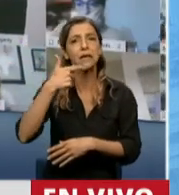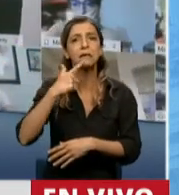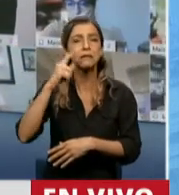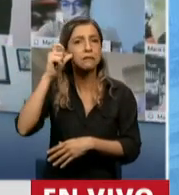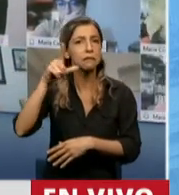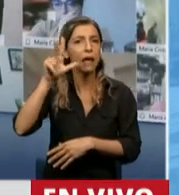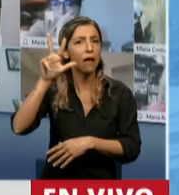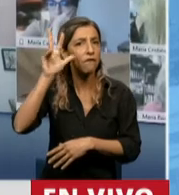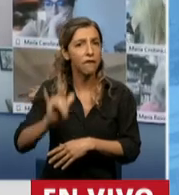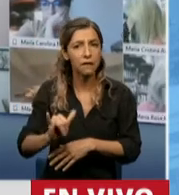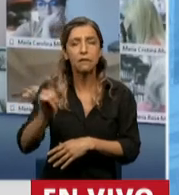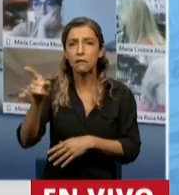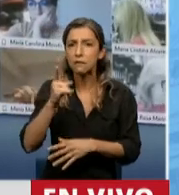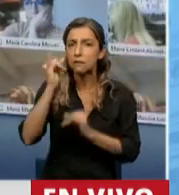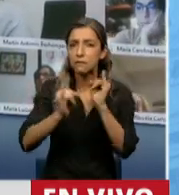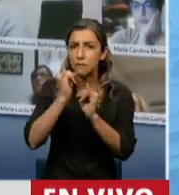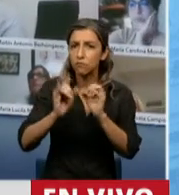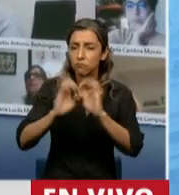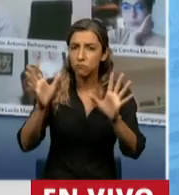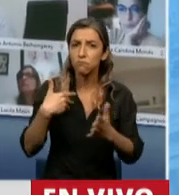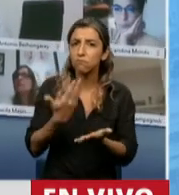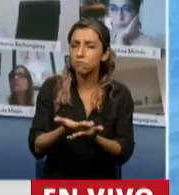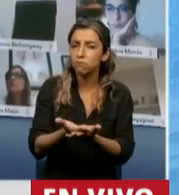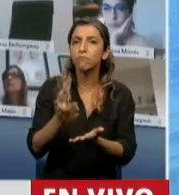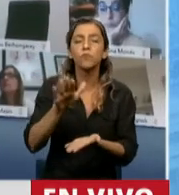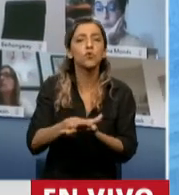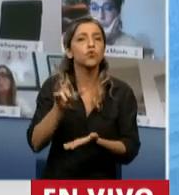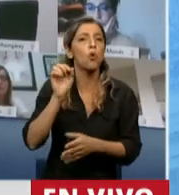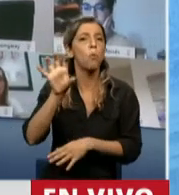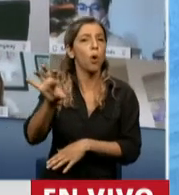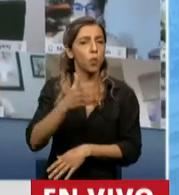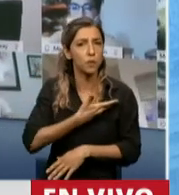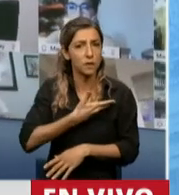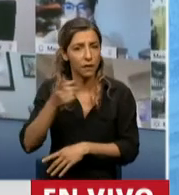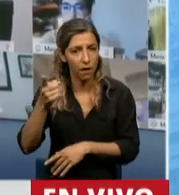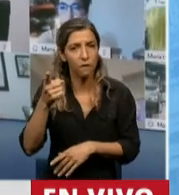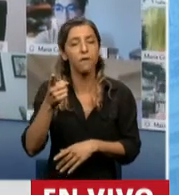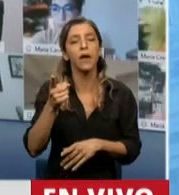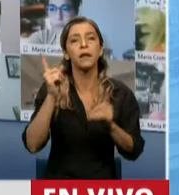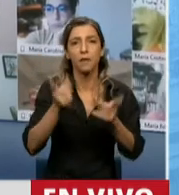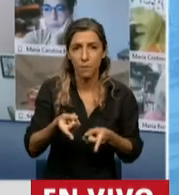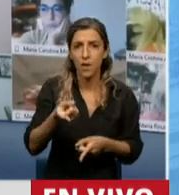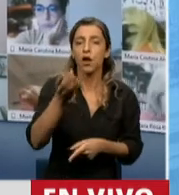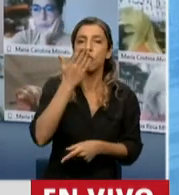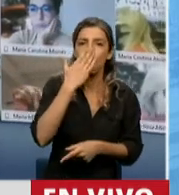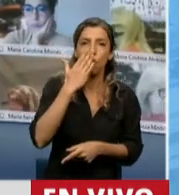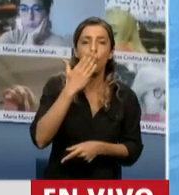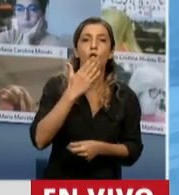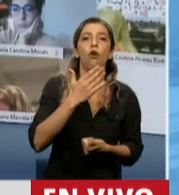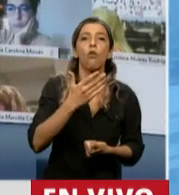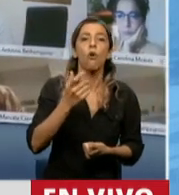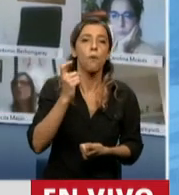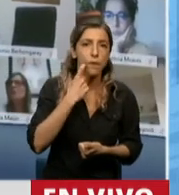en valor el reclamo de la provincia de Santa Fe, que junto a Córdoba y San Luis fueron a la